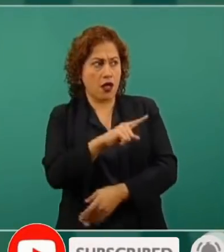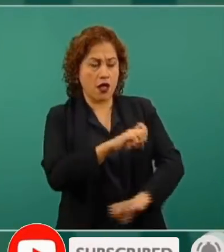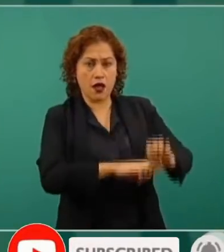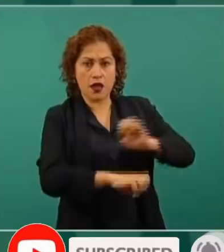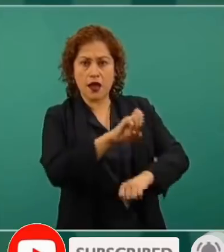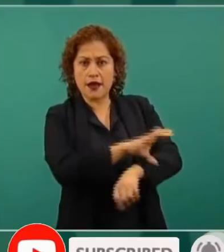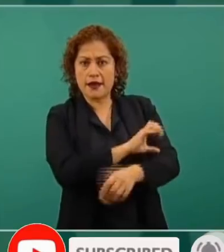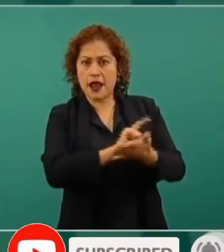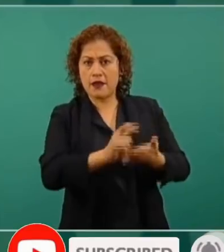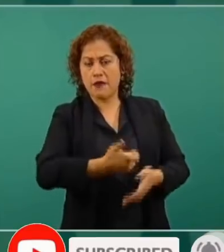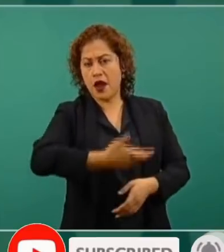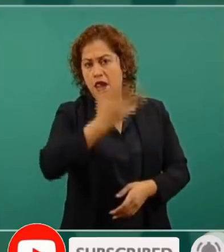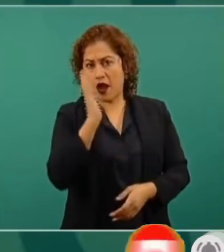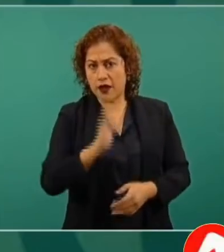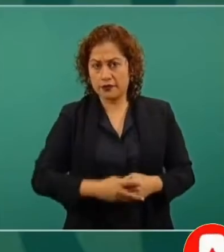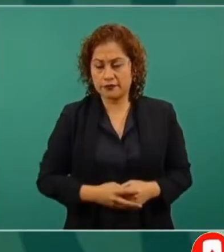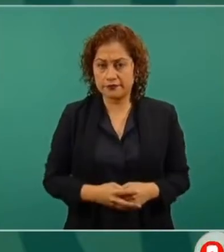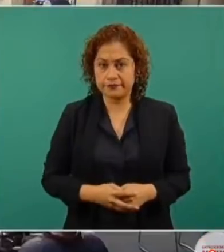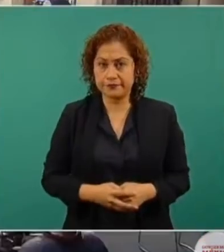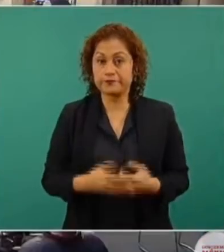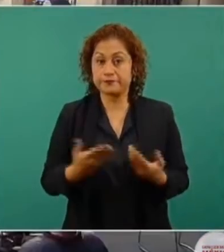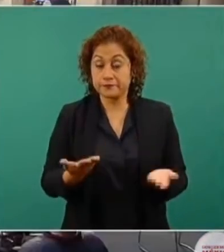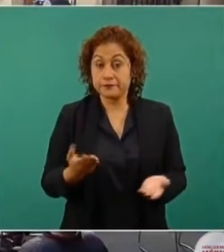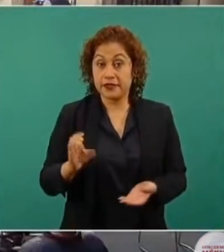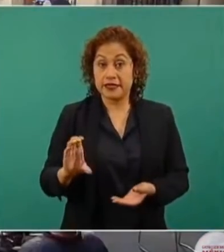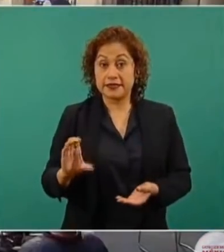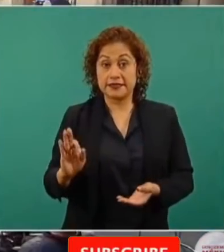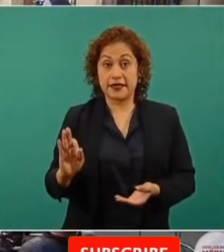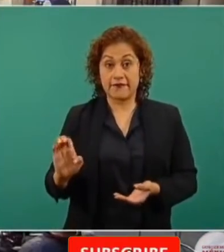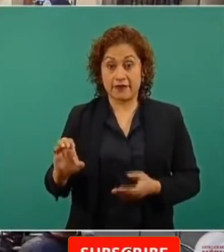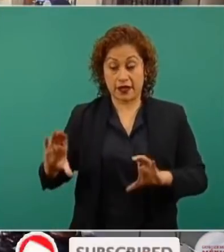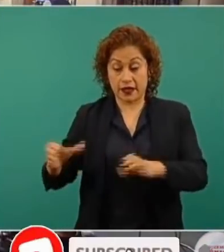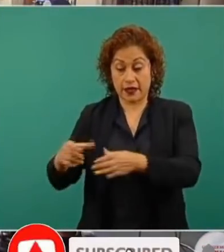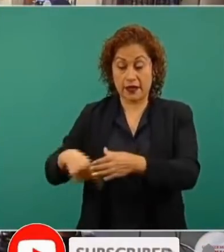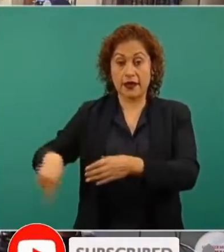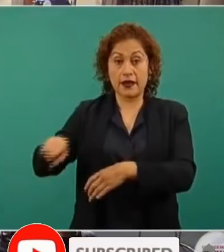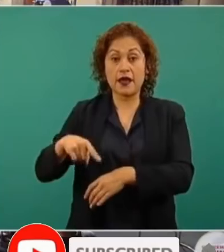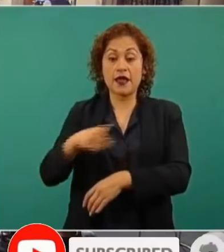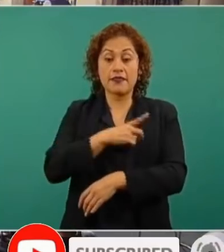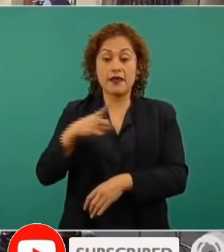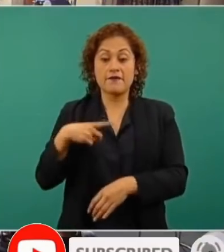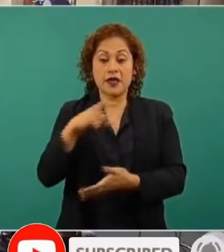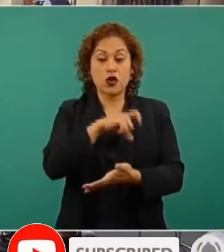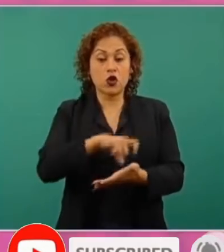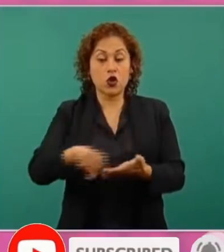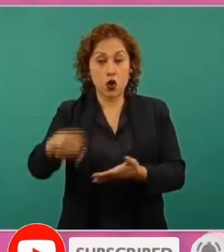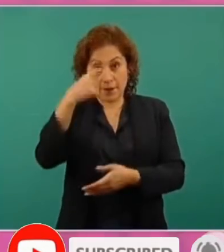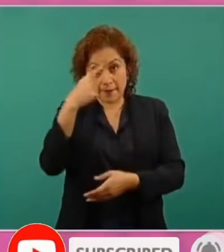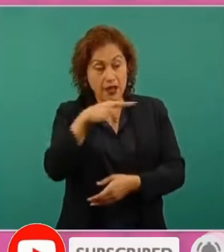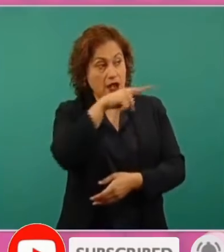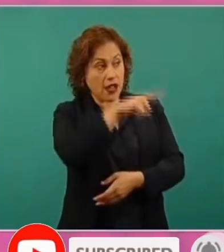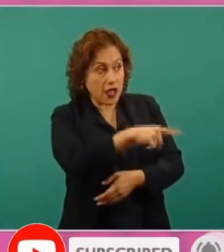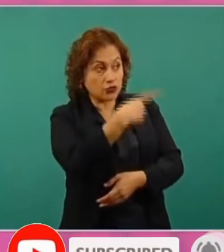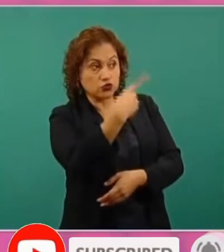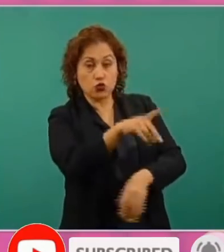sistema que estamos describiendo. Entonces la CFE, ¿verdad?, que está obligada a comprar a los privados en las subastas, además les tiene